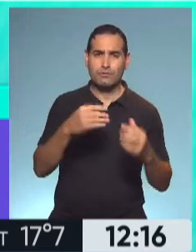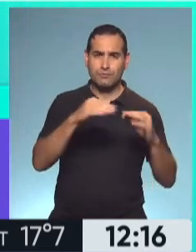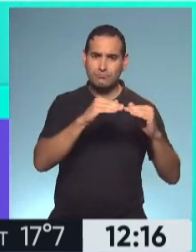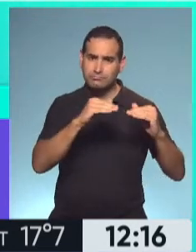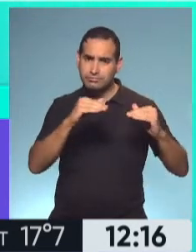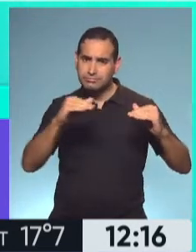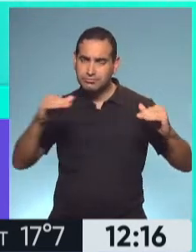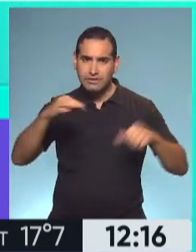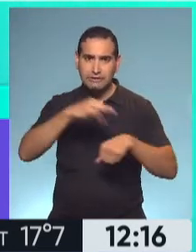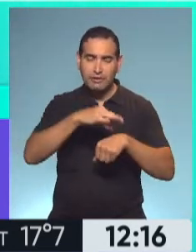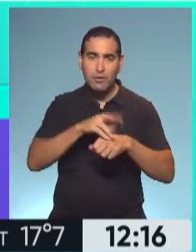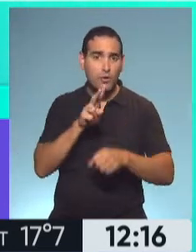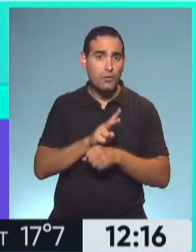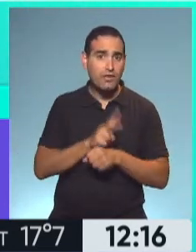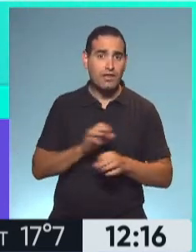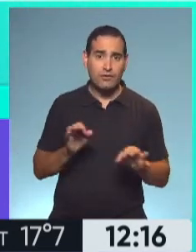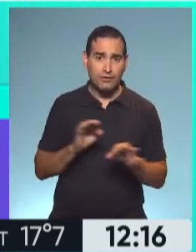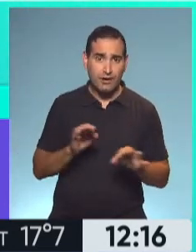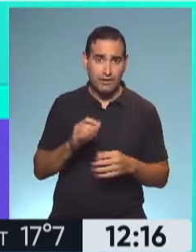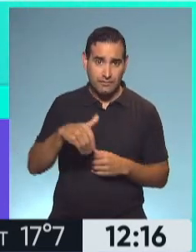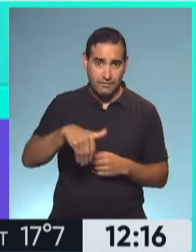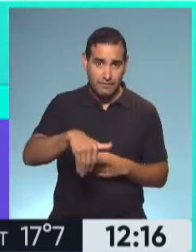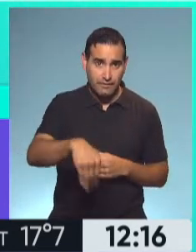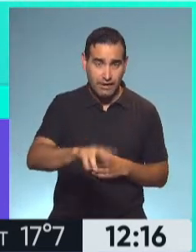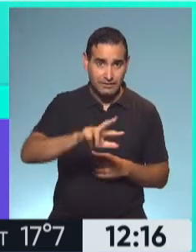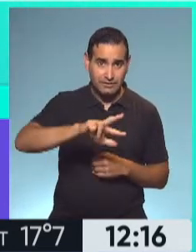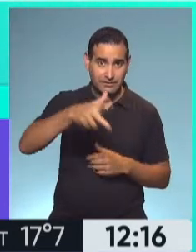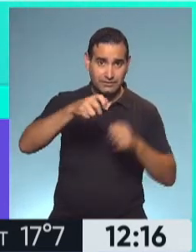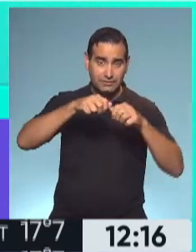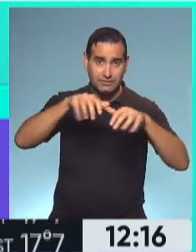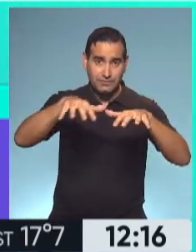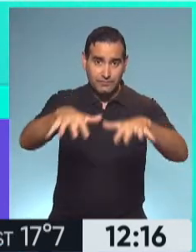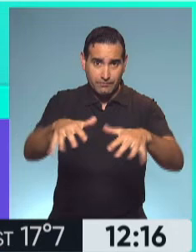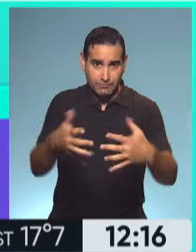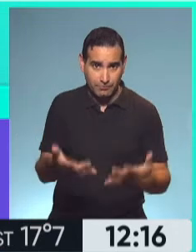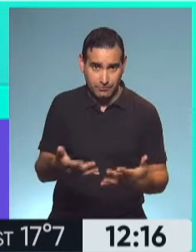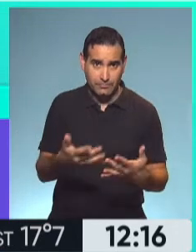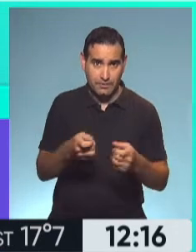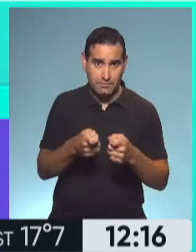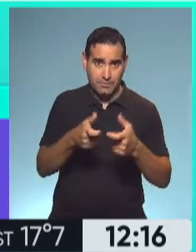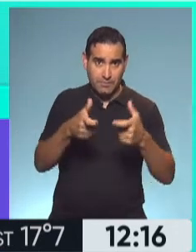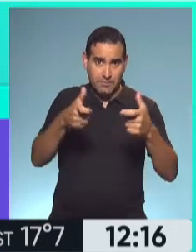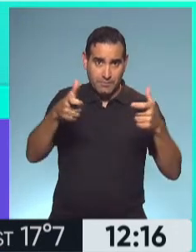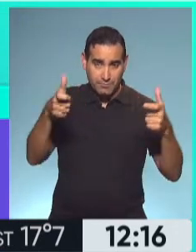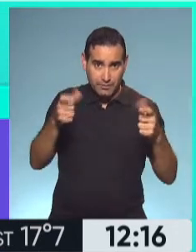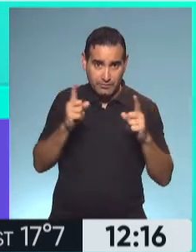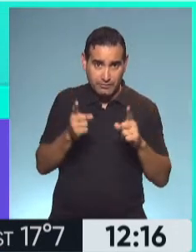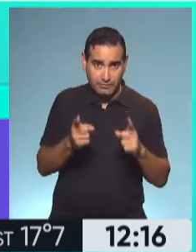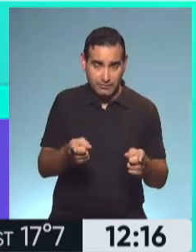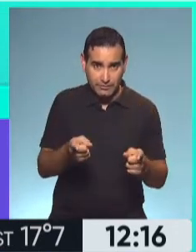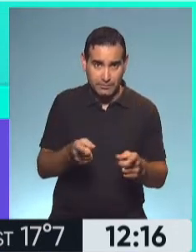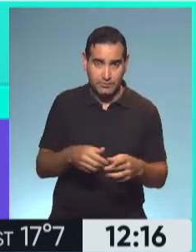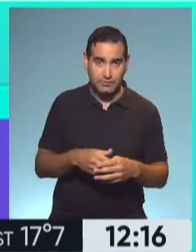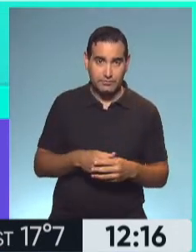si no hay medidas de cuidado, como usted señalaba, ¿podrían generar una tercera ola y que los casos sigan aumentando, generando una situación aún